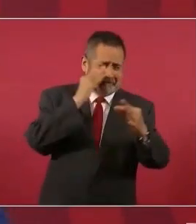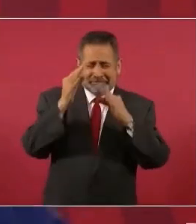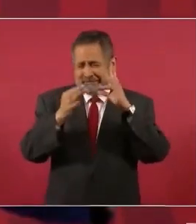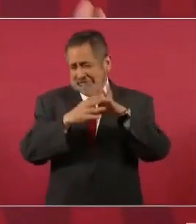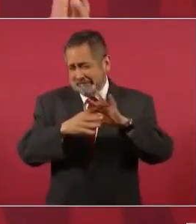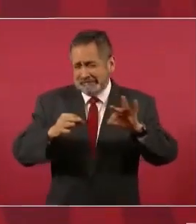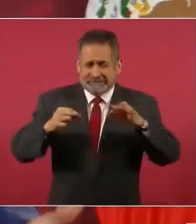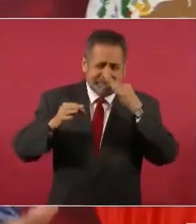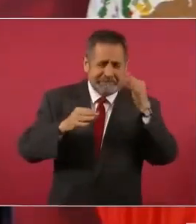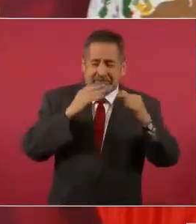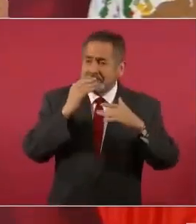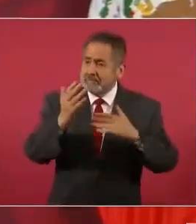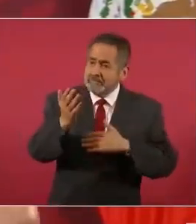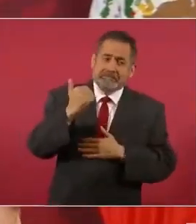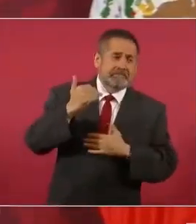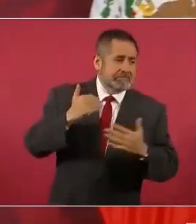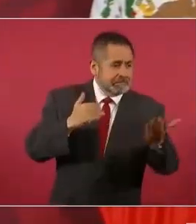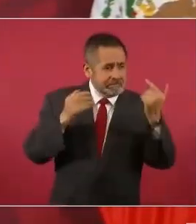porque vaya que